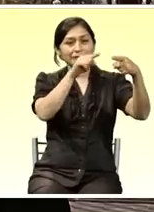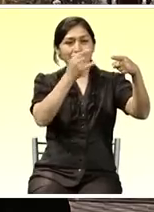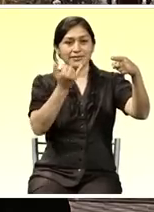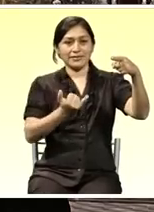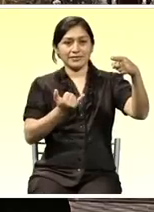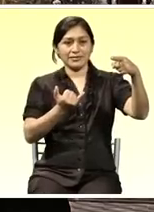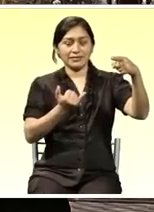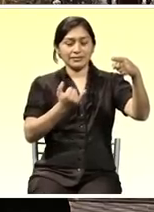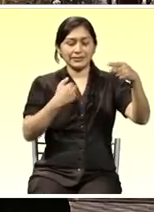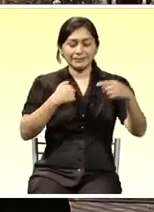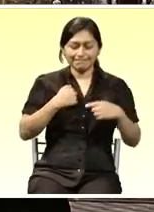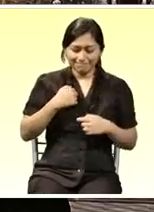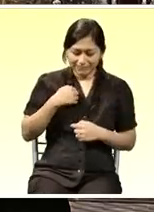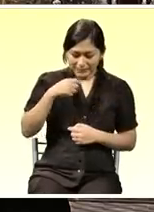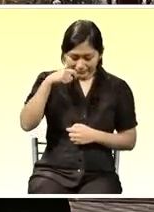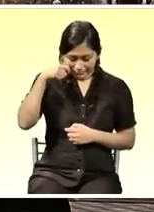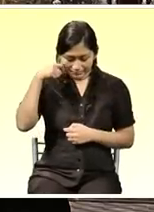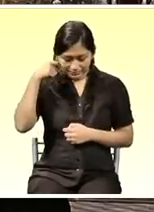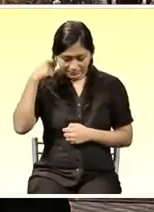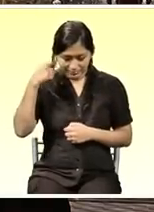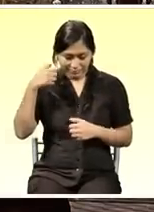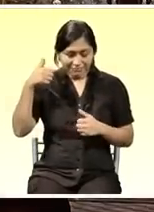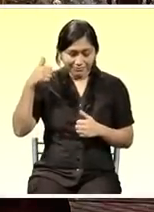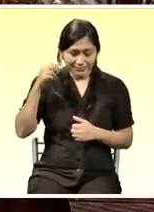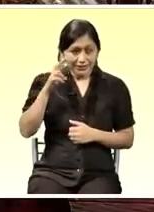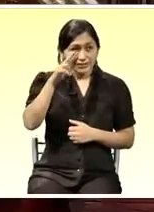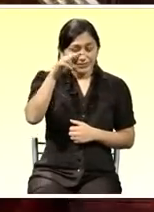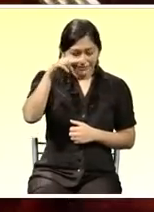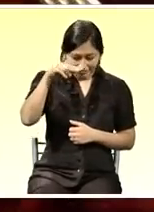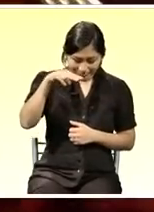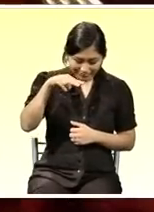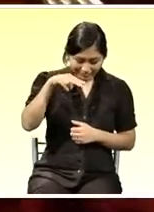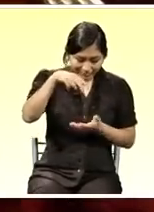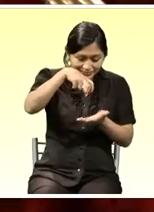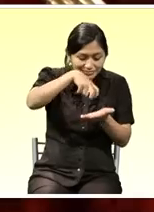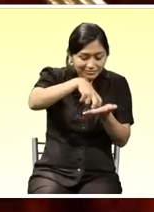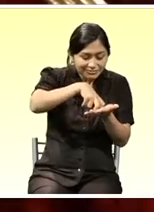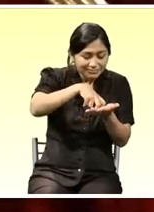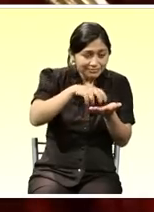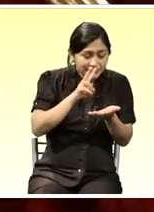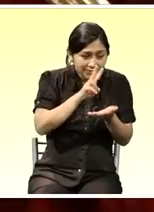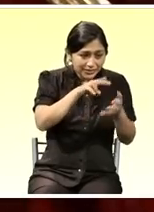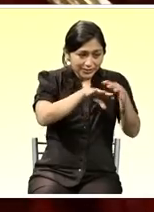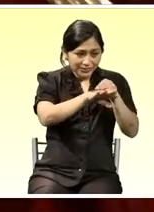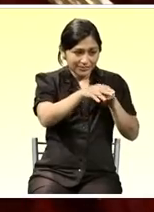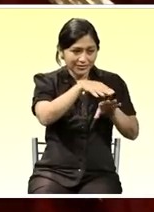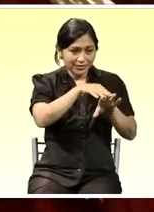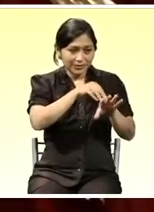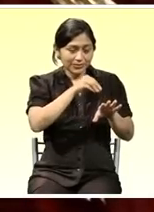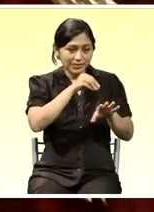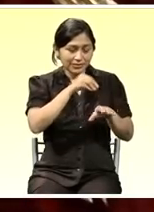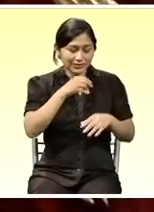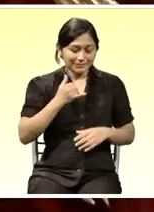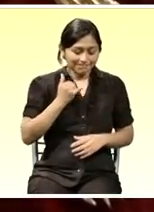Señor, indigno de ponerme delante de tus ojos, me postro avergonzado a tus pies,